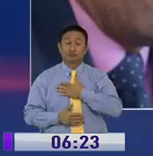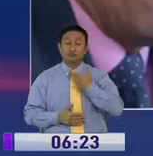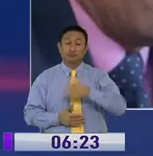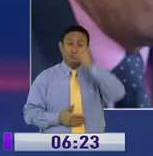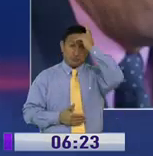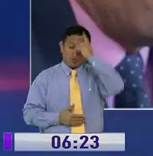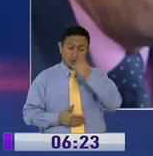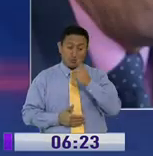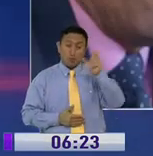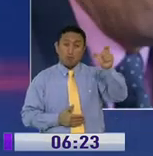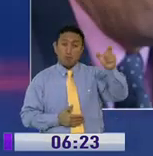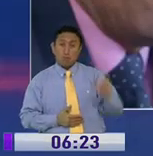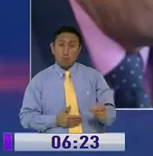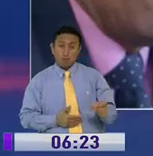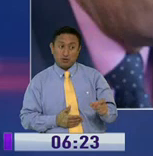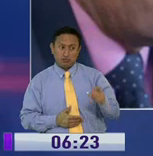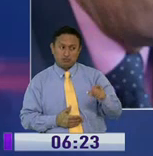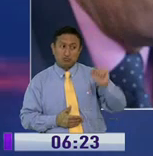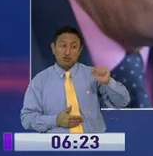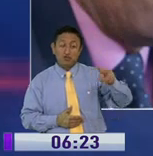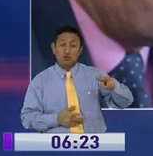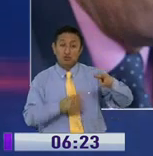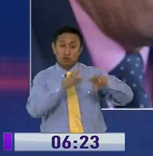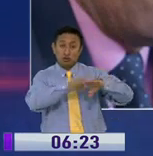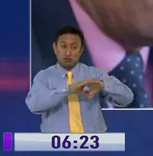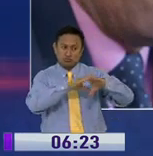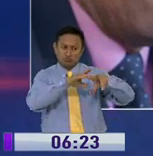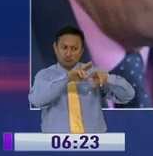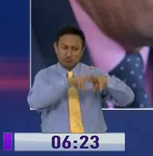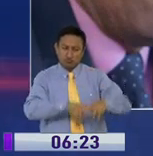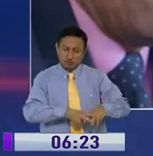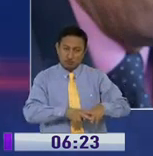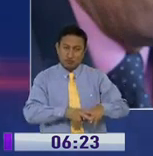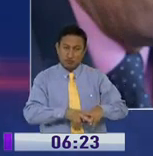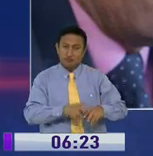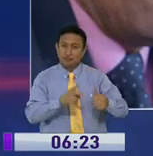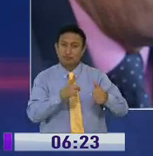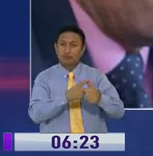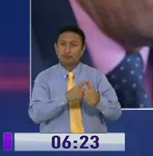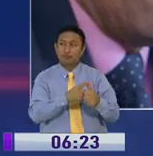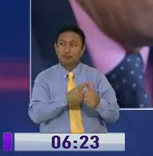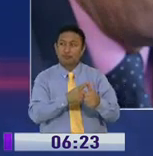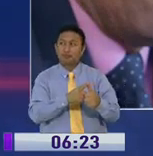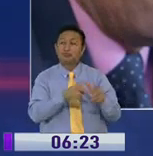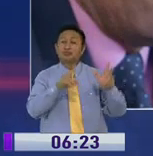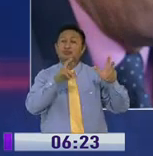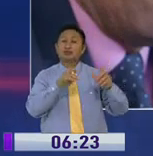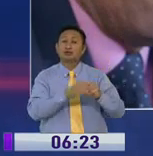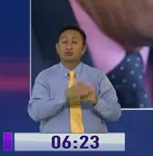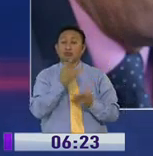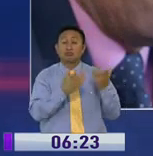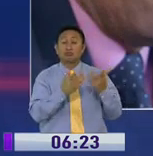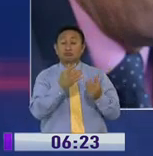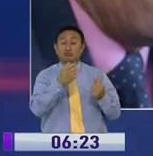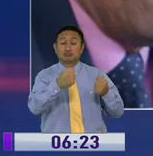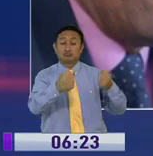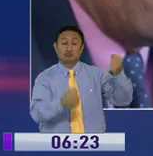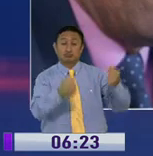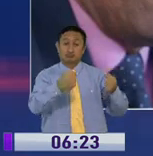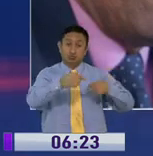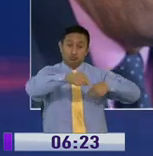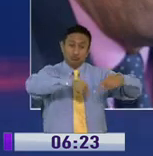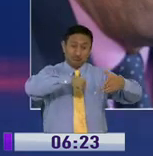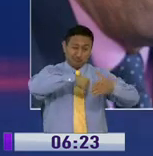que se debería revisar sus causas, especialmente todo lo que es contravenciones, todo lo que